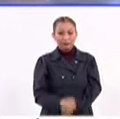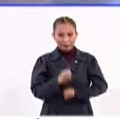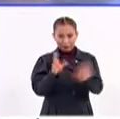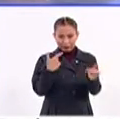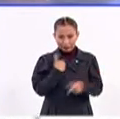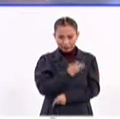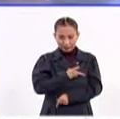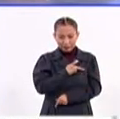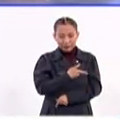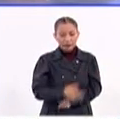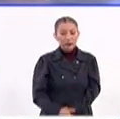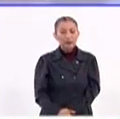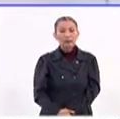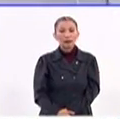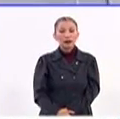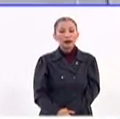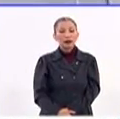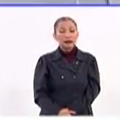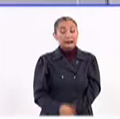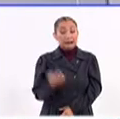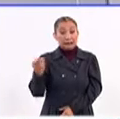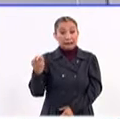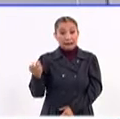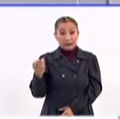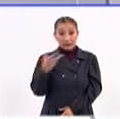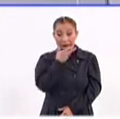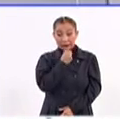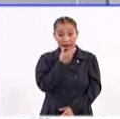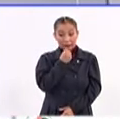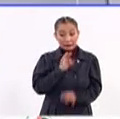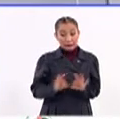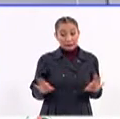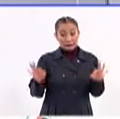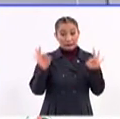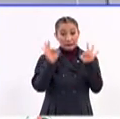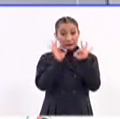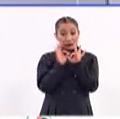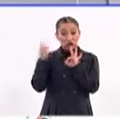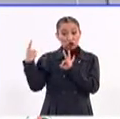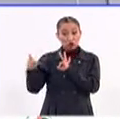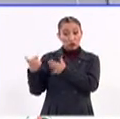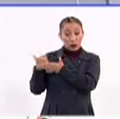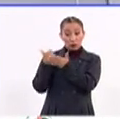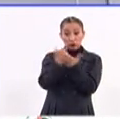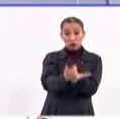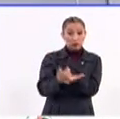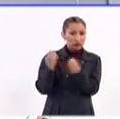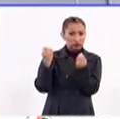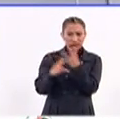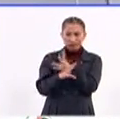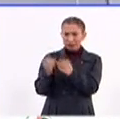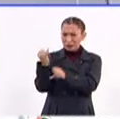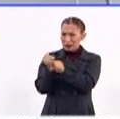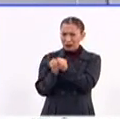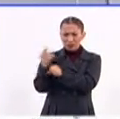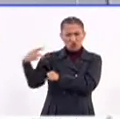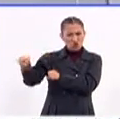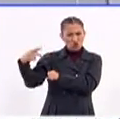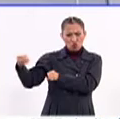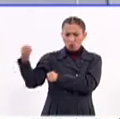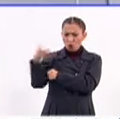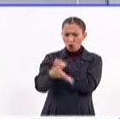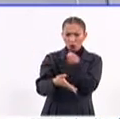Claro que sí, con mucho gusto. Es muy importante las aportaciones de Charles